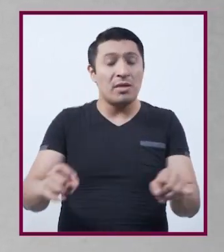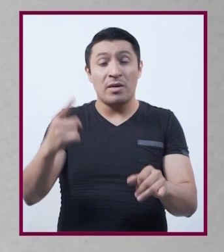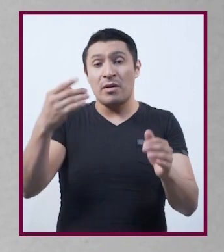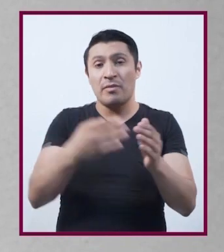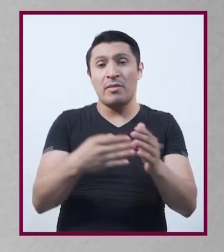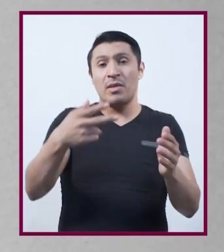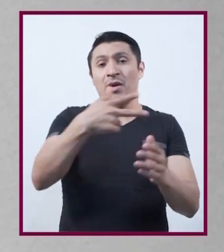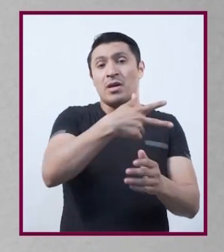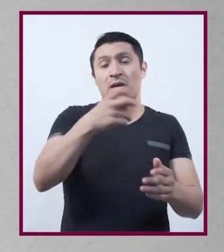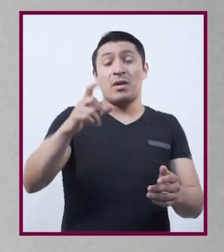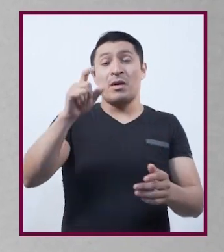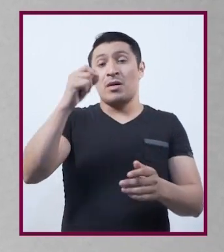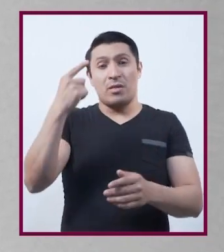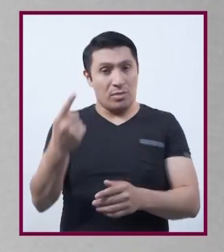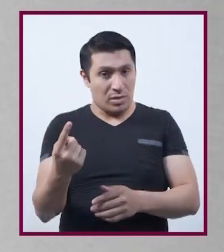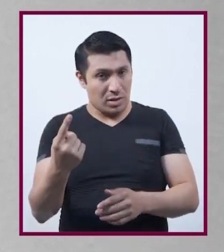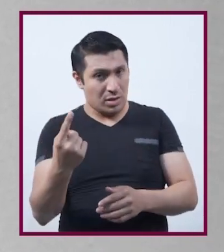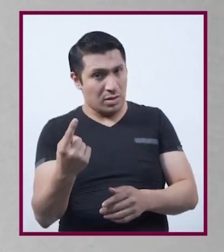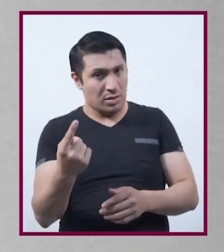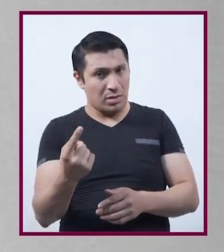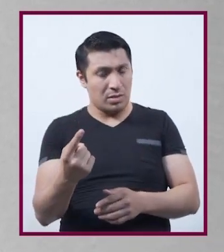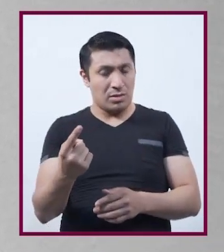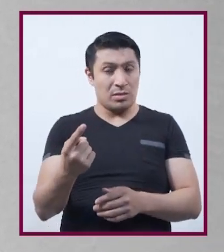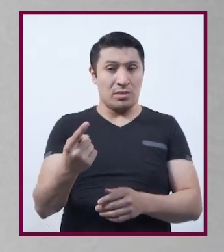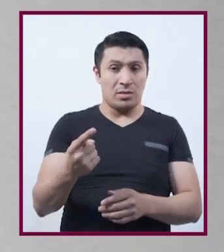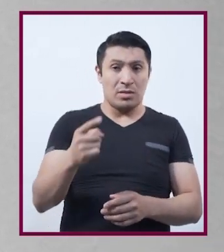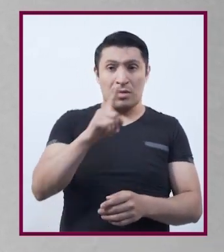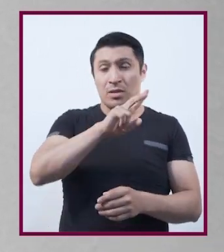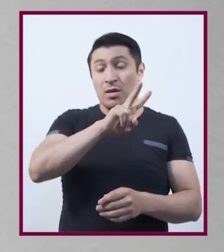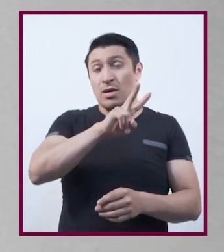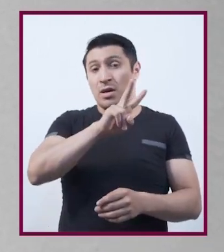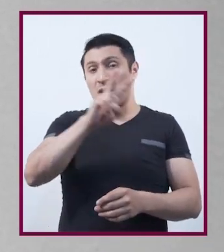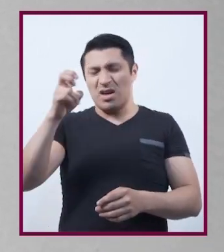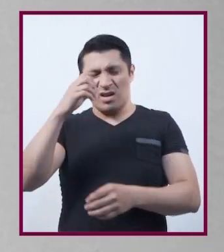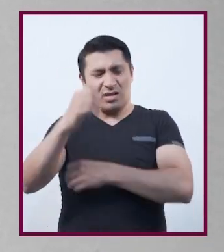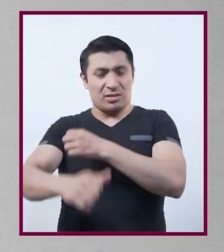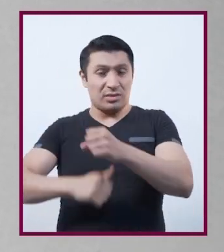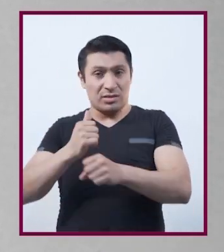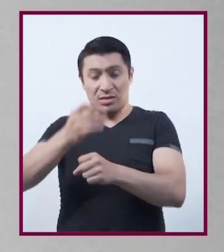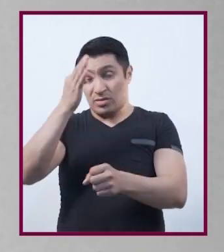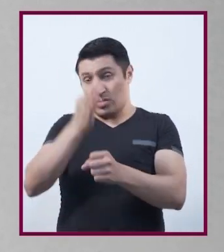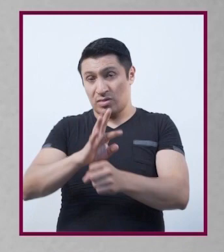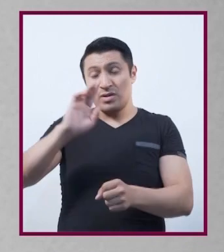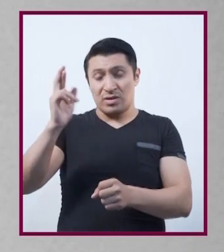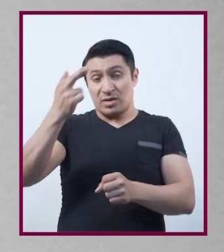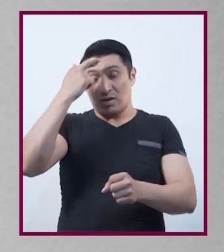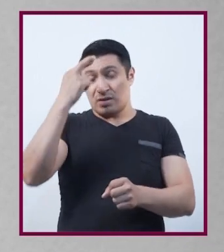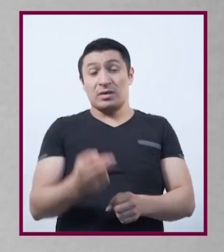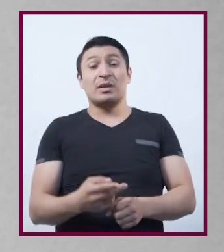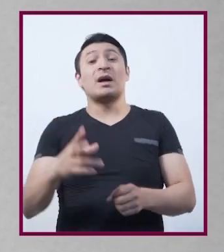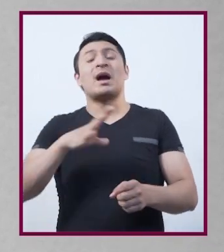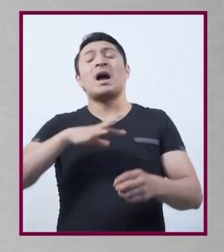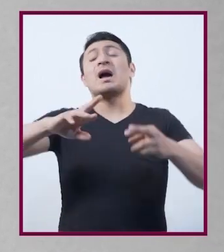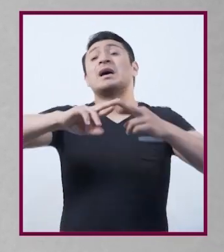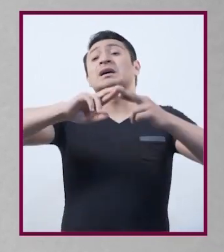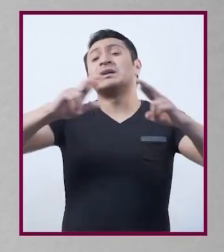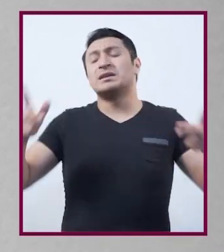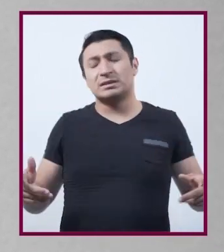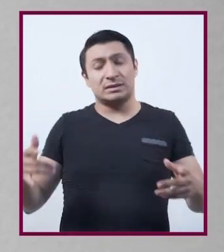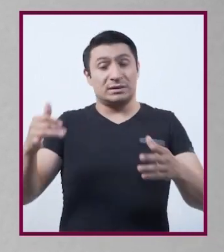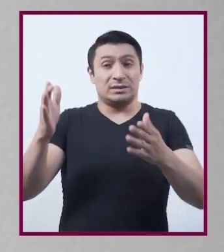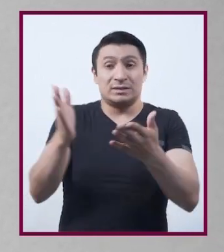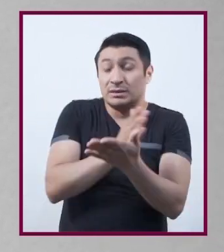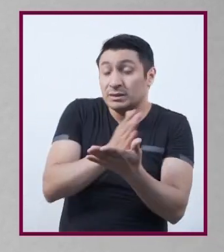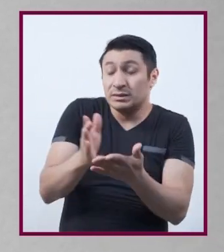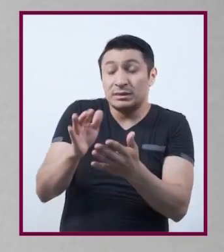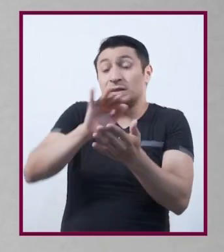resultado protector, evitando que otras potencias diferentes a España llegaran. Efectivamente, a partir